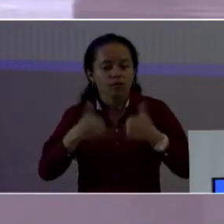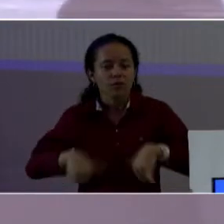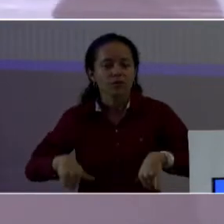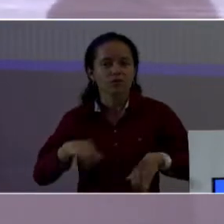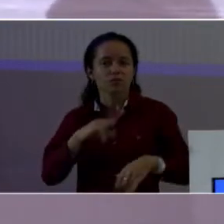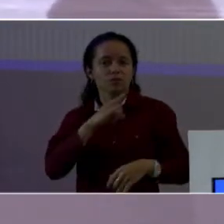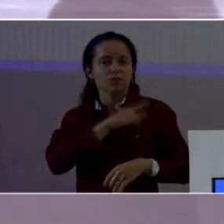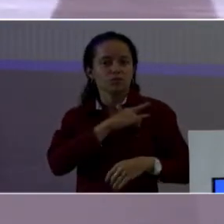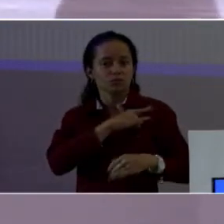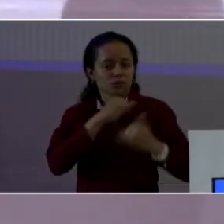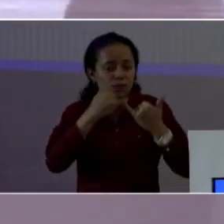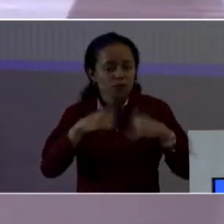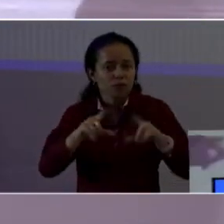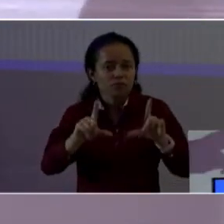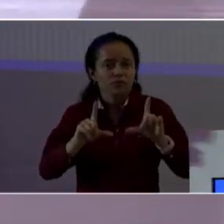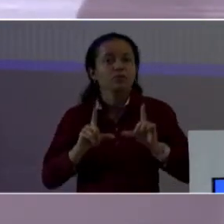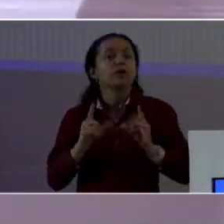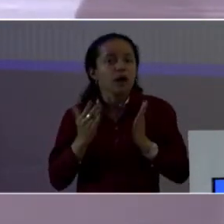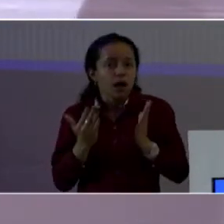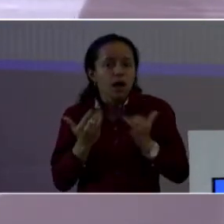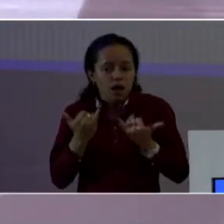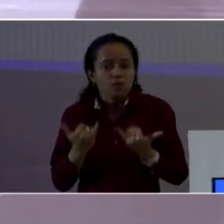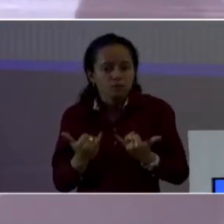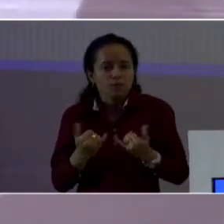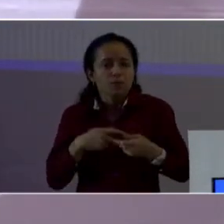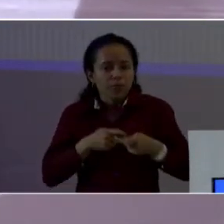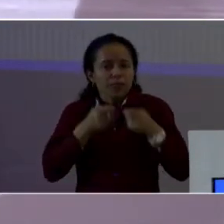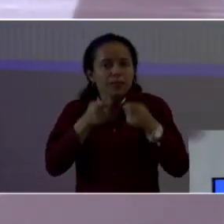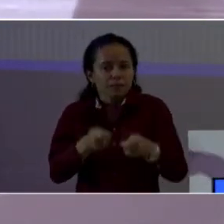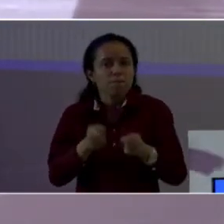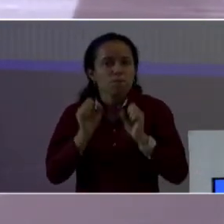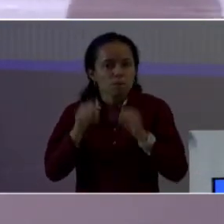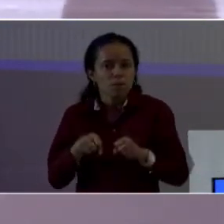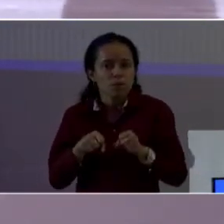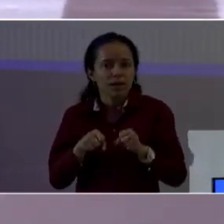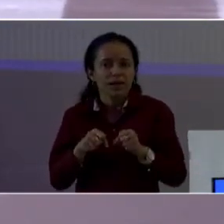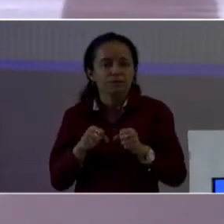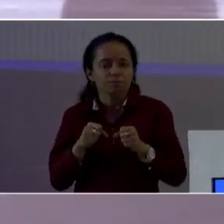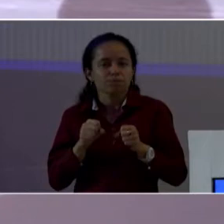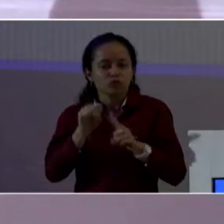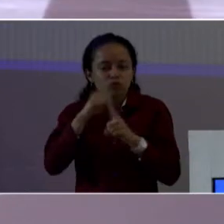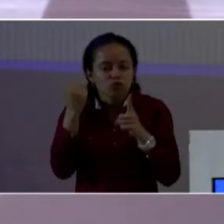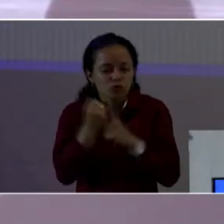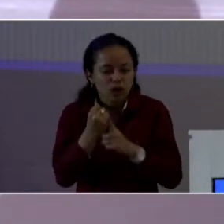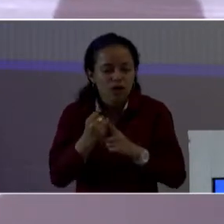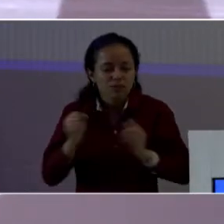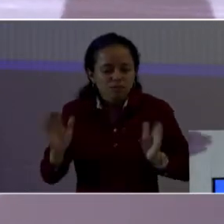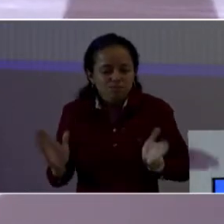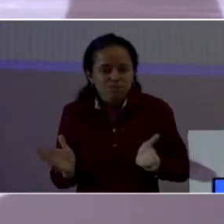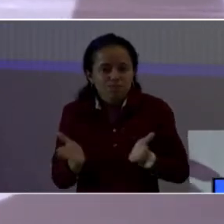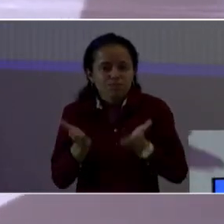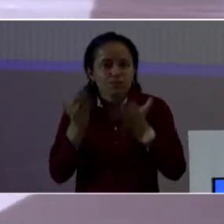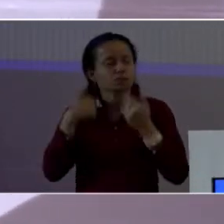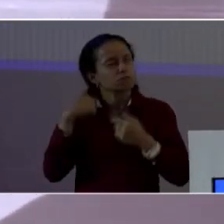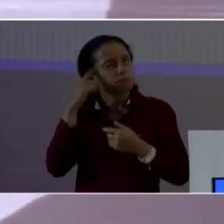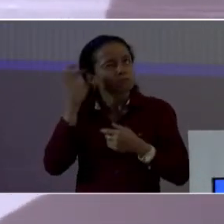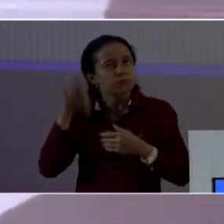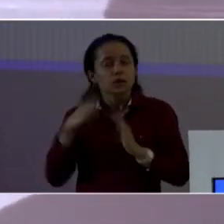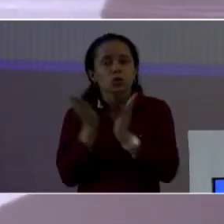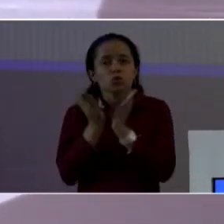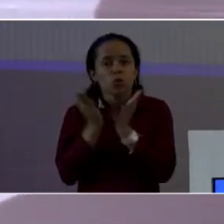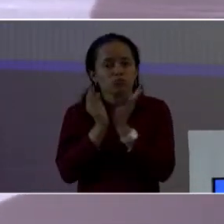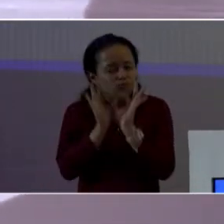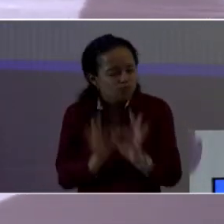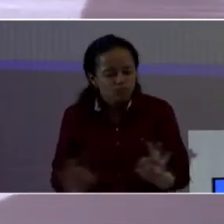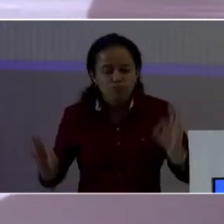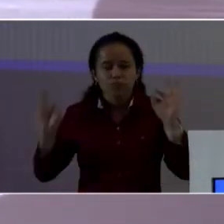carrera profesional. Es decir, le estamos aportando también a cerrar esas brechas sociales. Somos unos convencidos del tema educativo, es